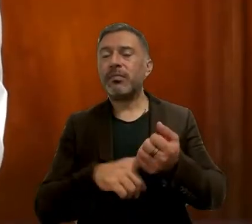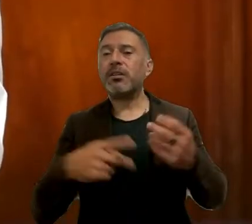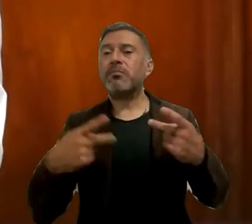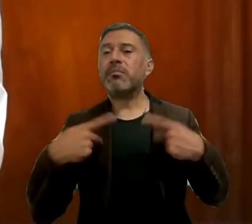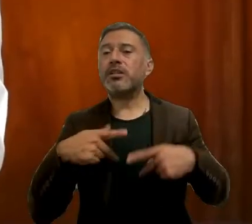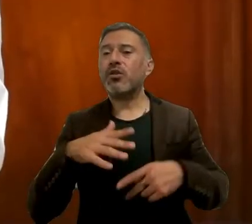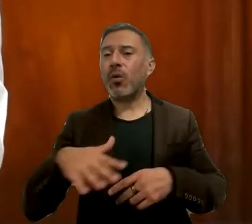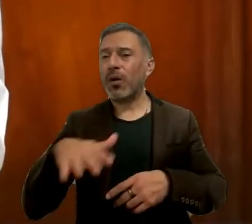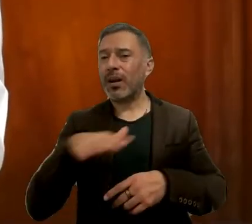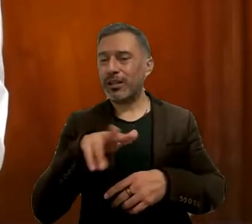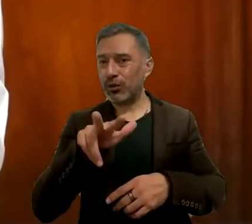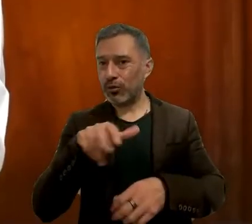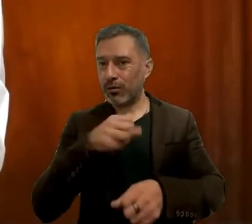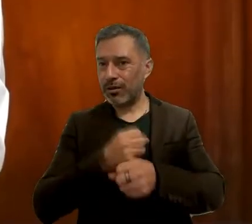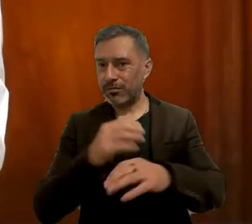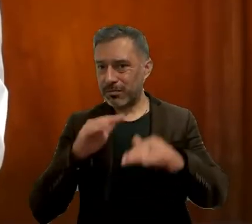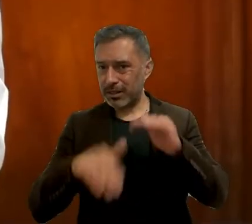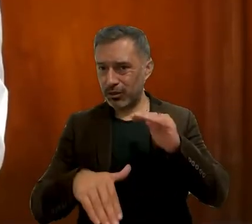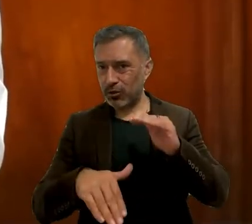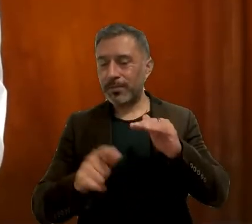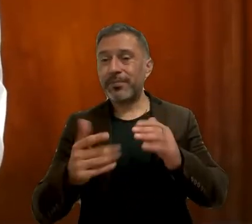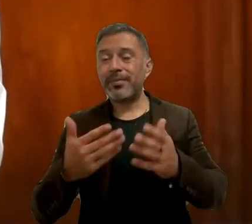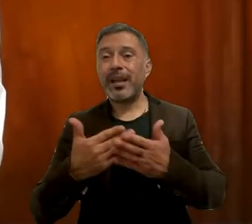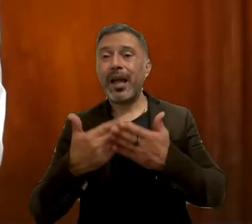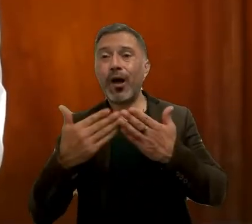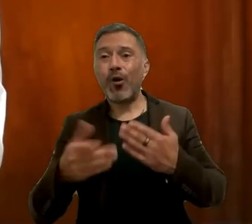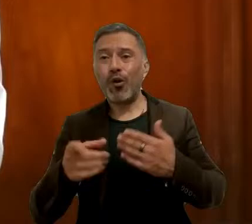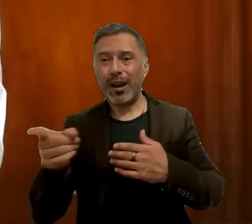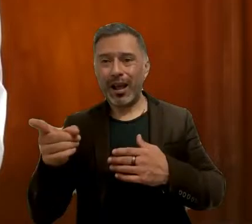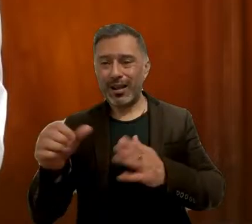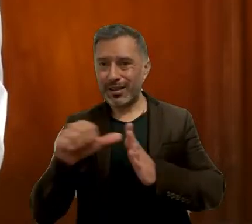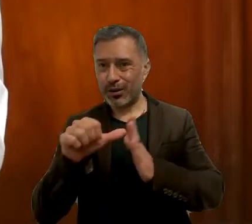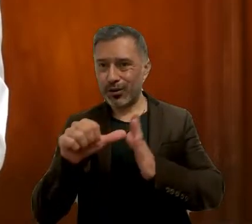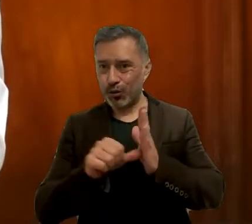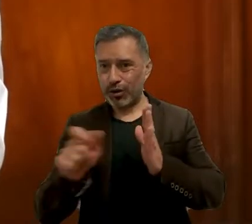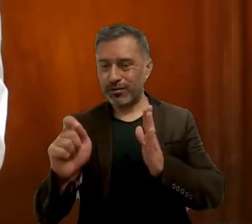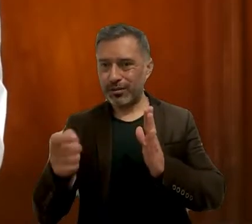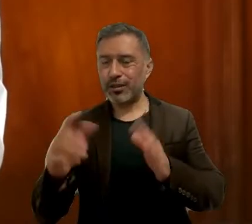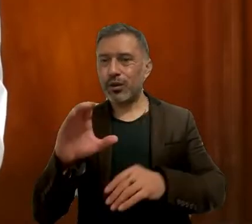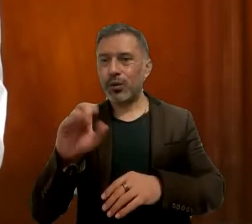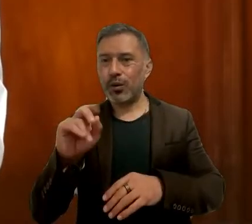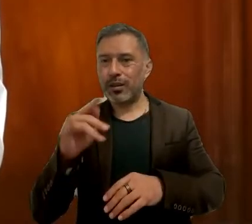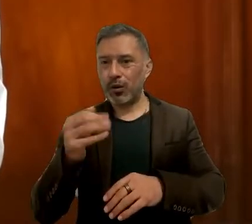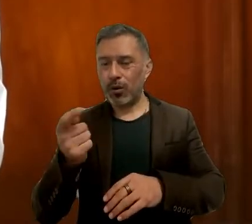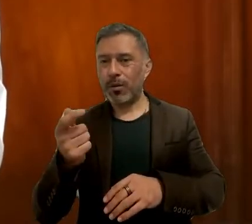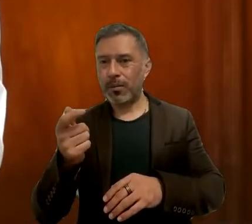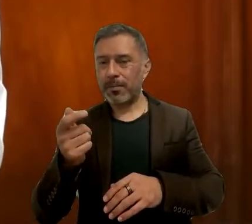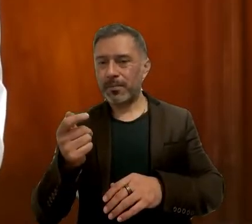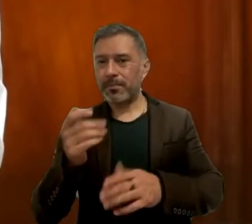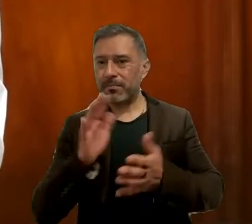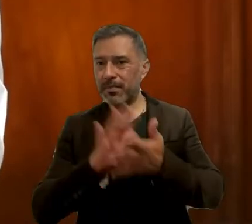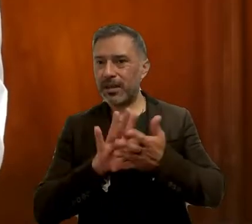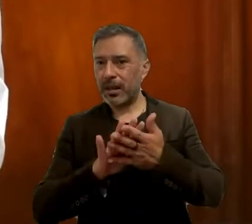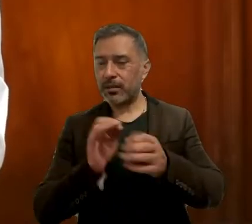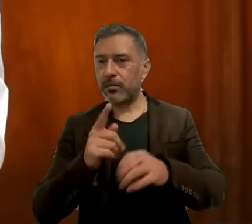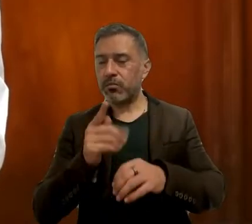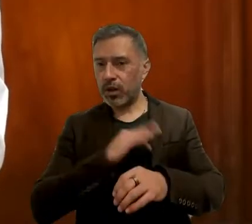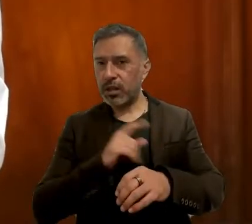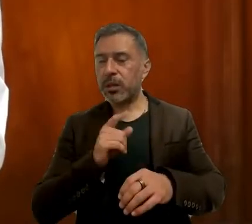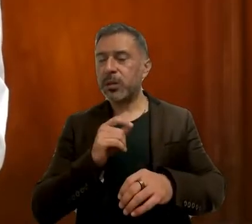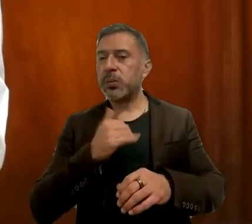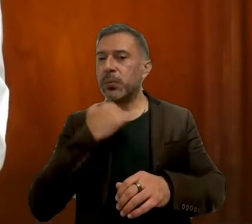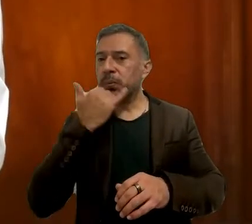personas menores de edad. La redacción actual del citado artículo del Código Penal de la entidad puede presentar